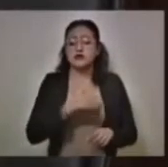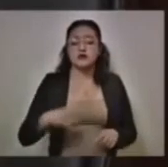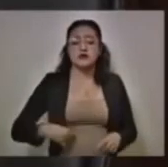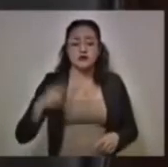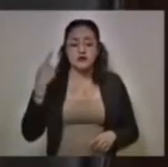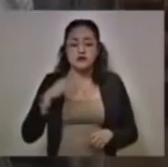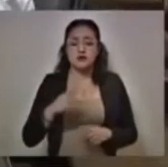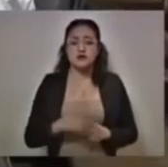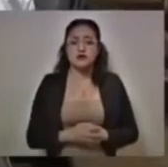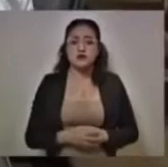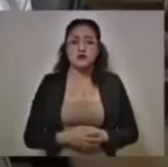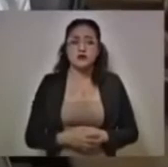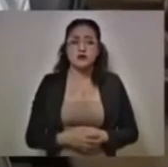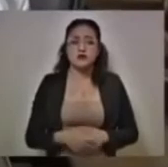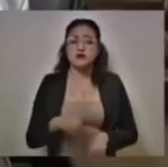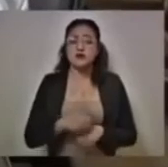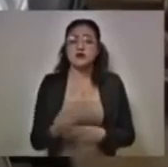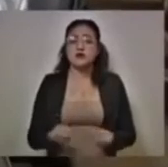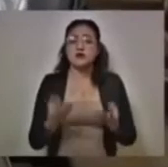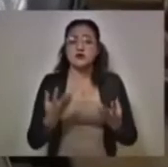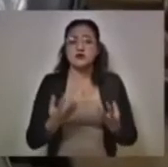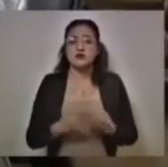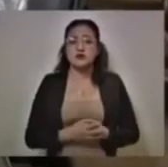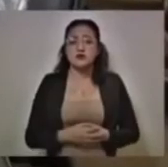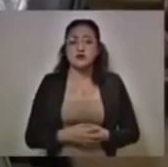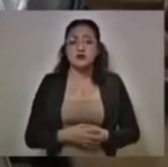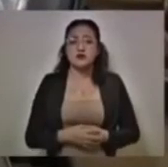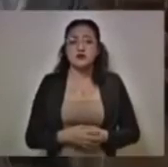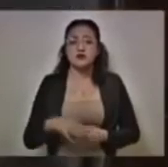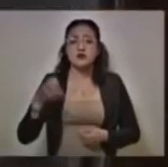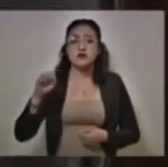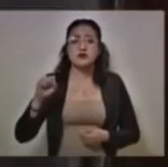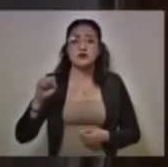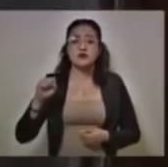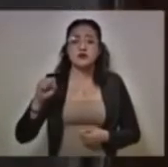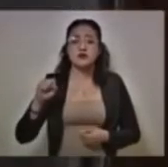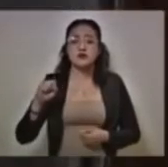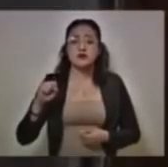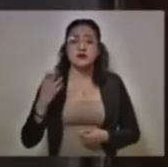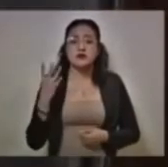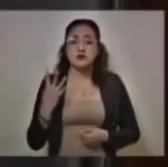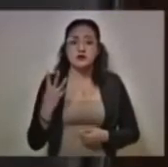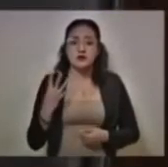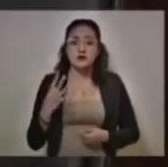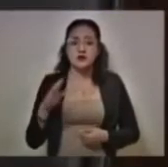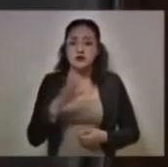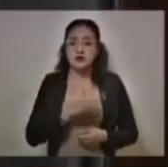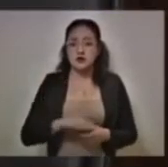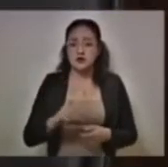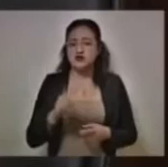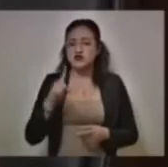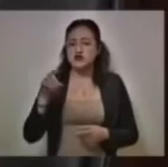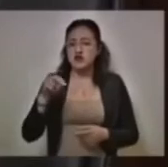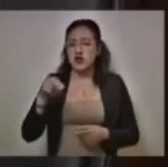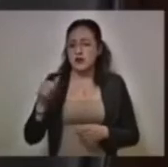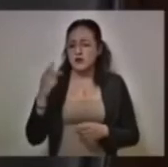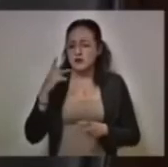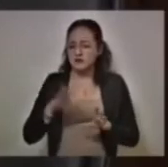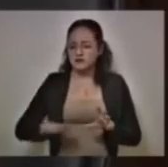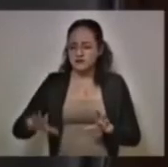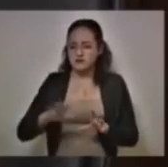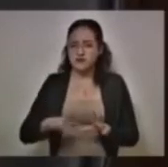pueblo así digamos de números estamos hablando de 60 de 64 en la zona conurbada de estos